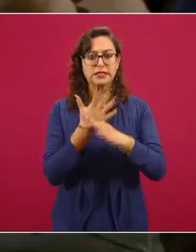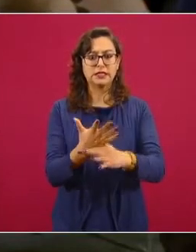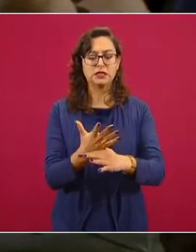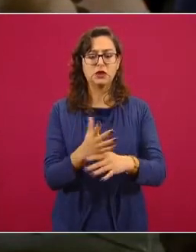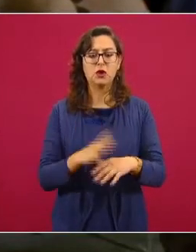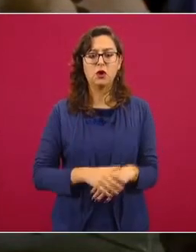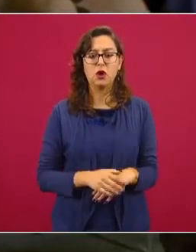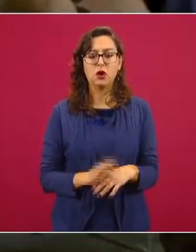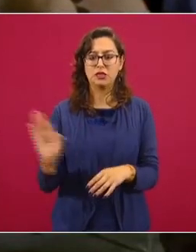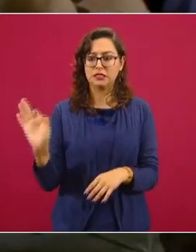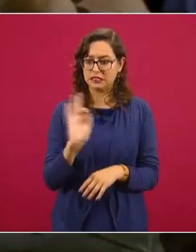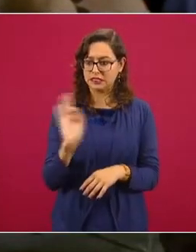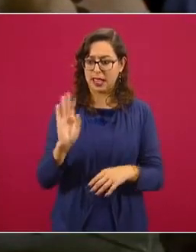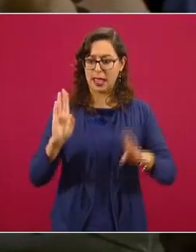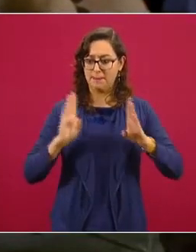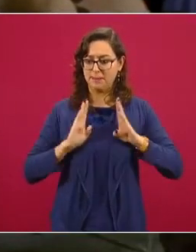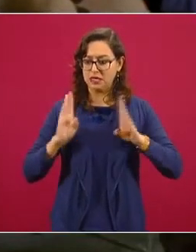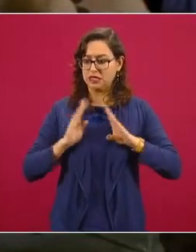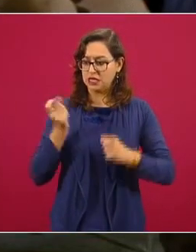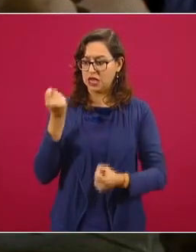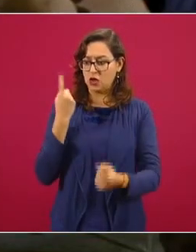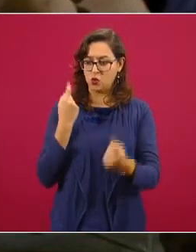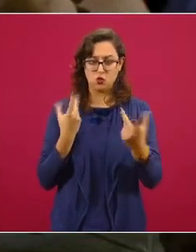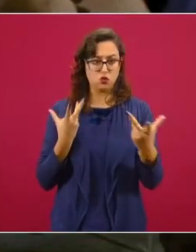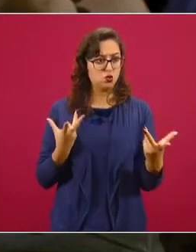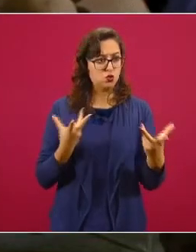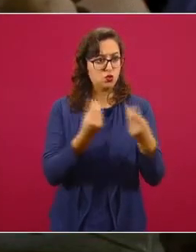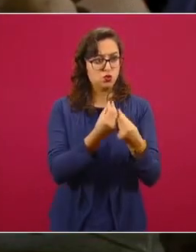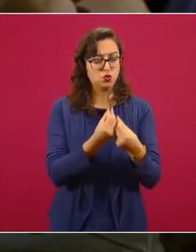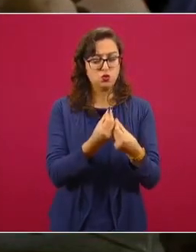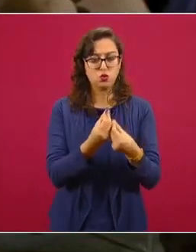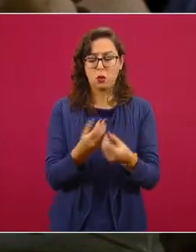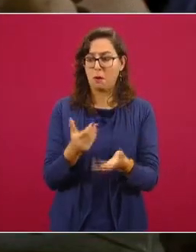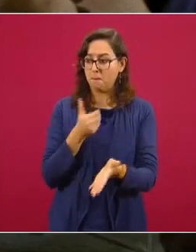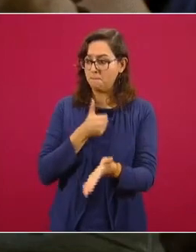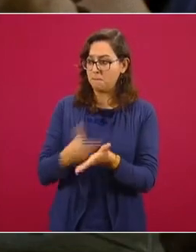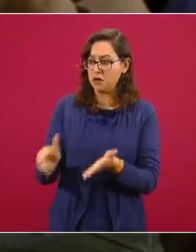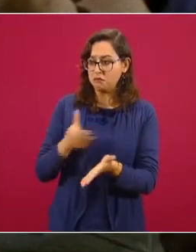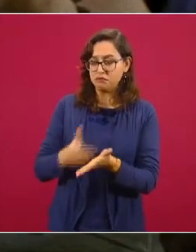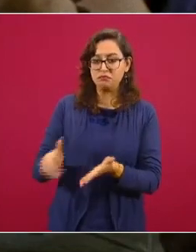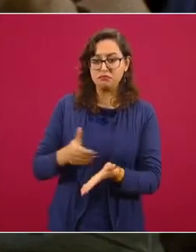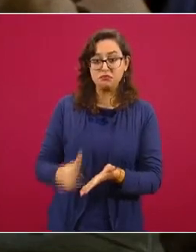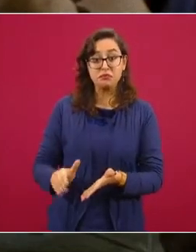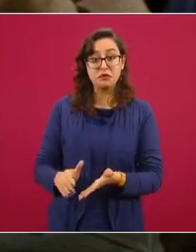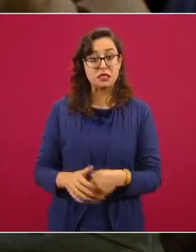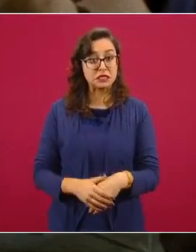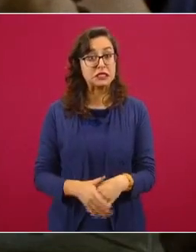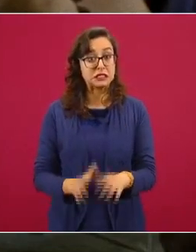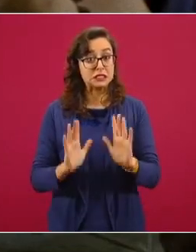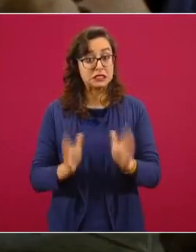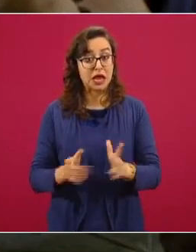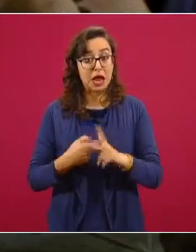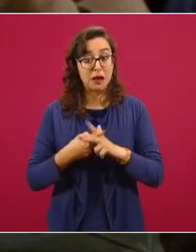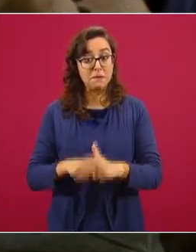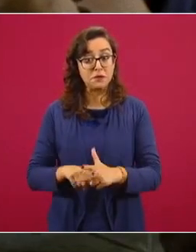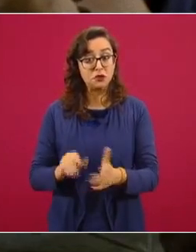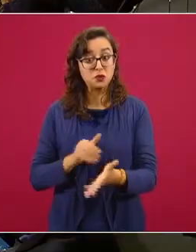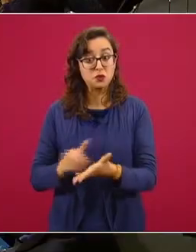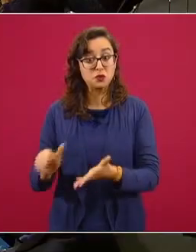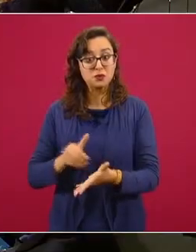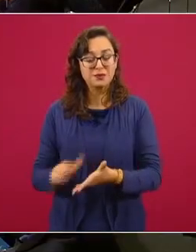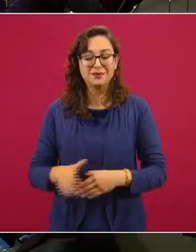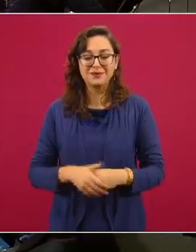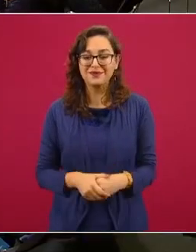estado involucradas con el general Cienfuegos. Preguntarle cómo ve este proceso y si ya hay militares suspendidos. Vamos a esperar